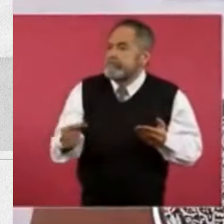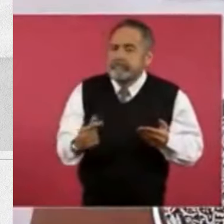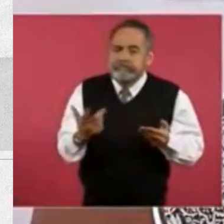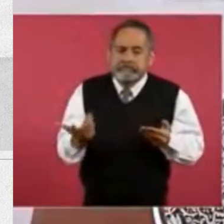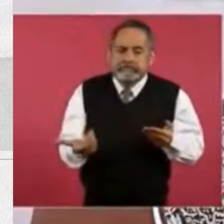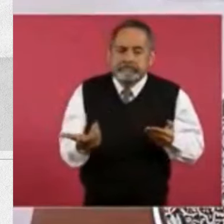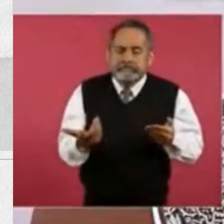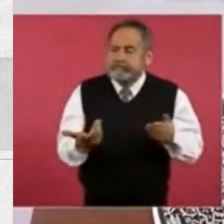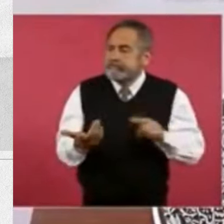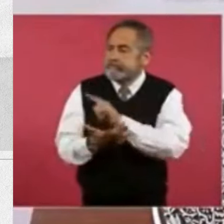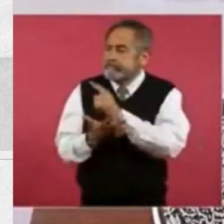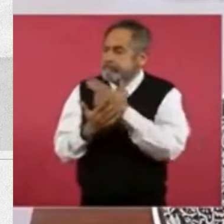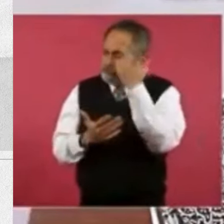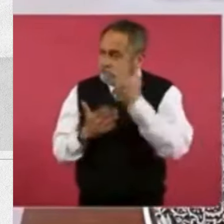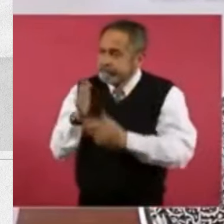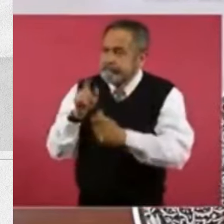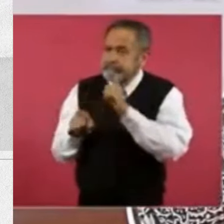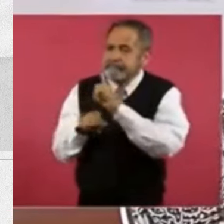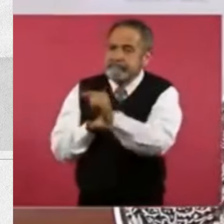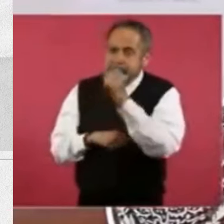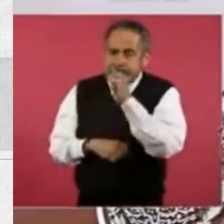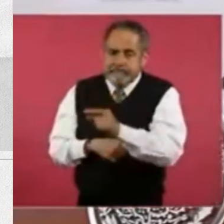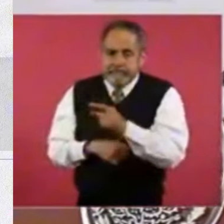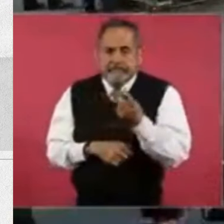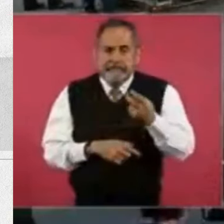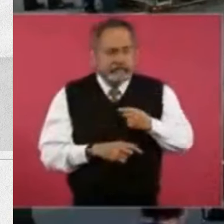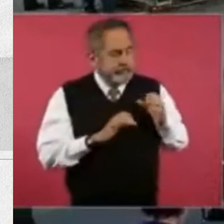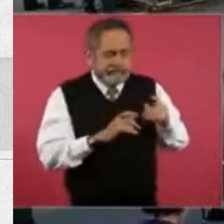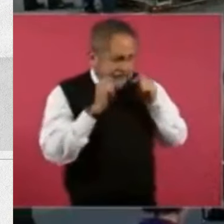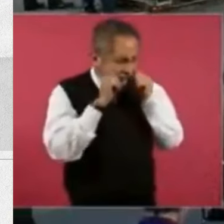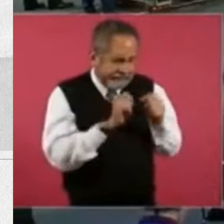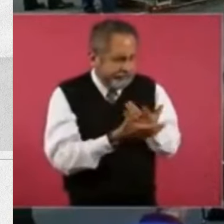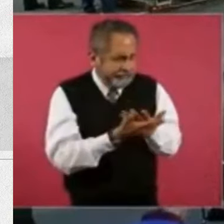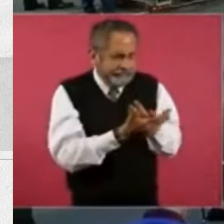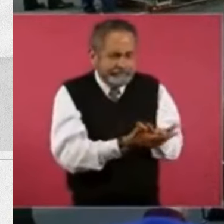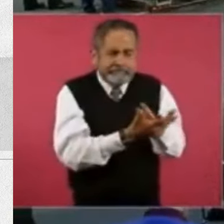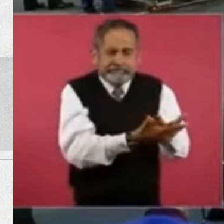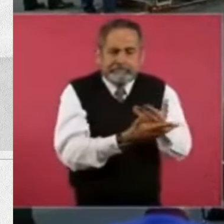otros delitos. Entonces cuidamos eso.